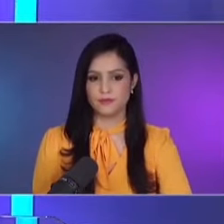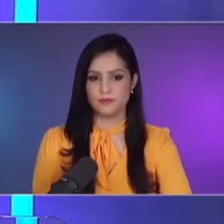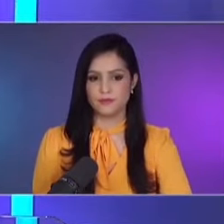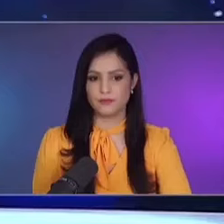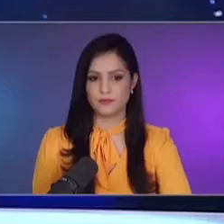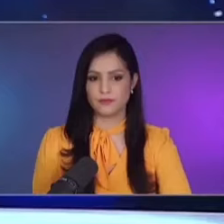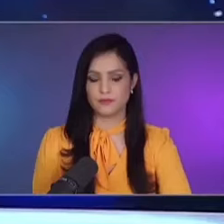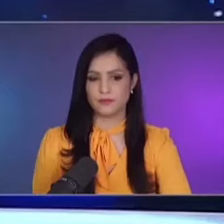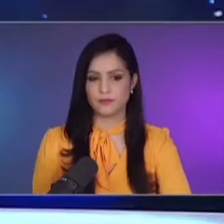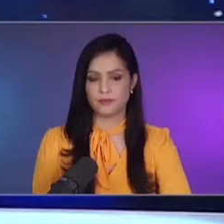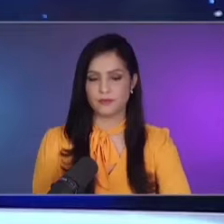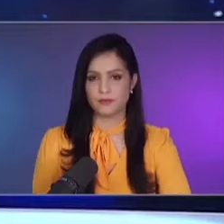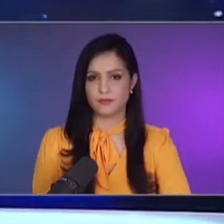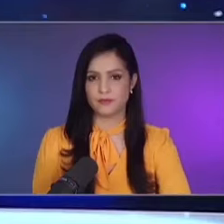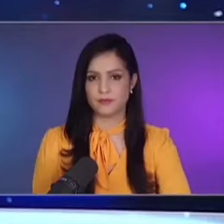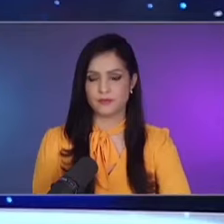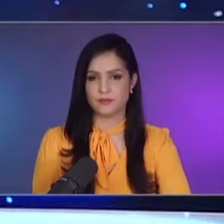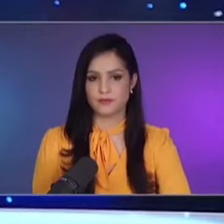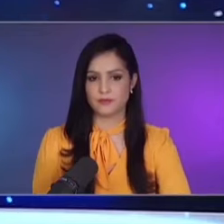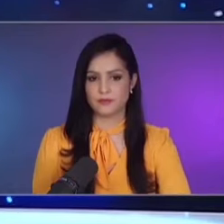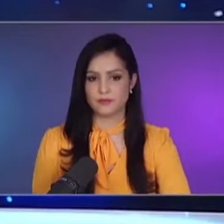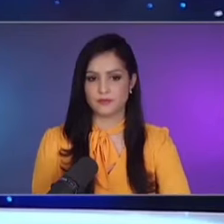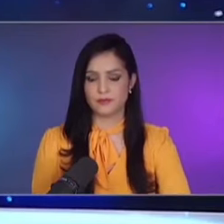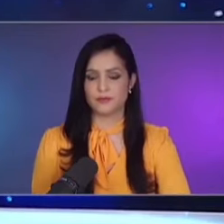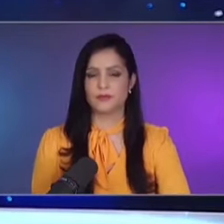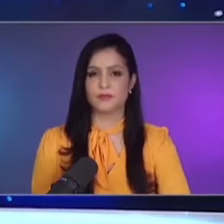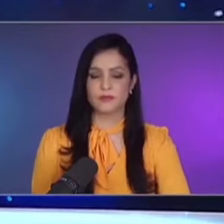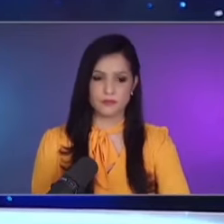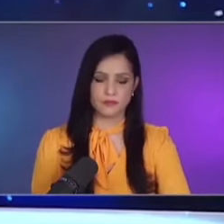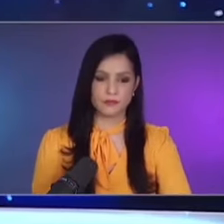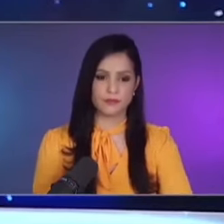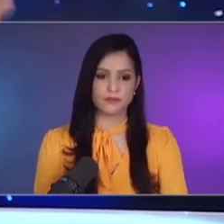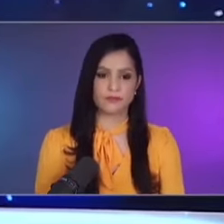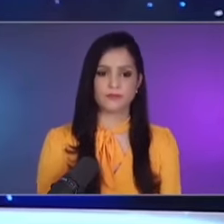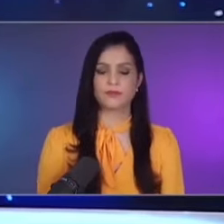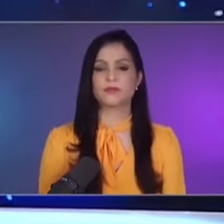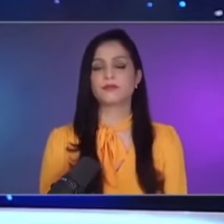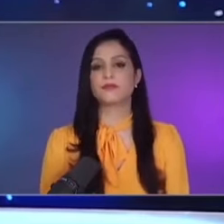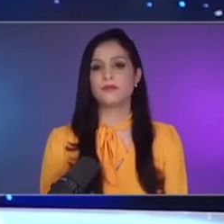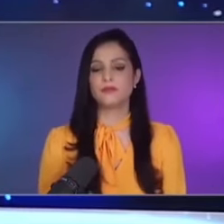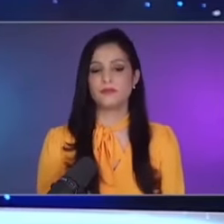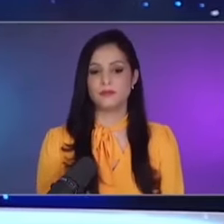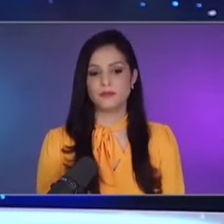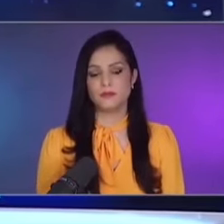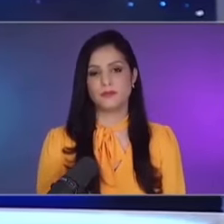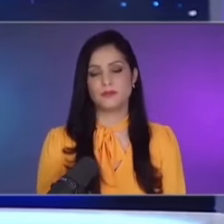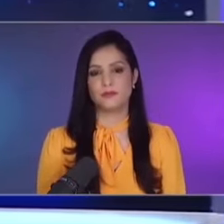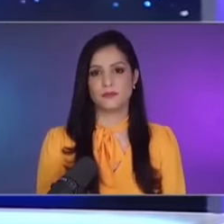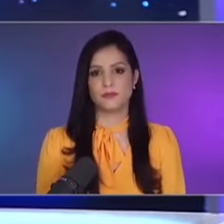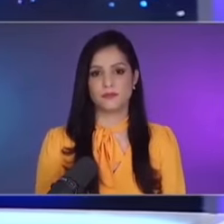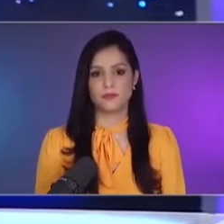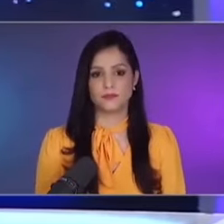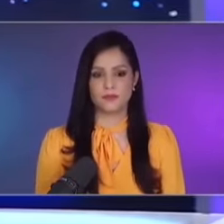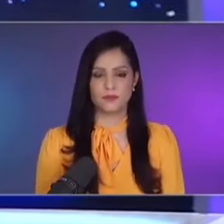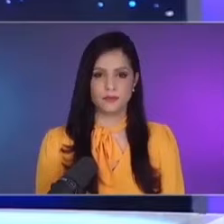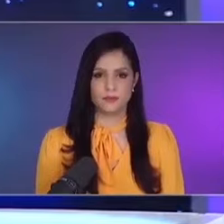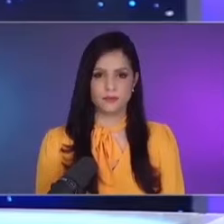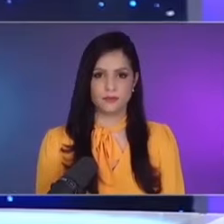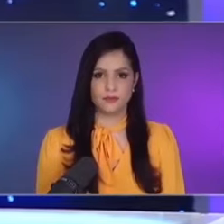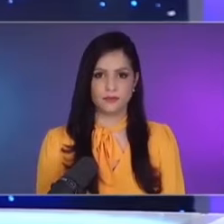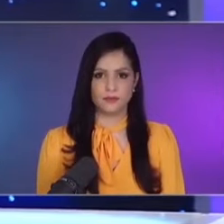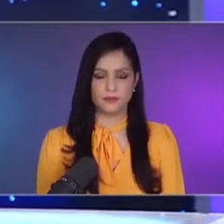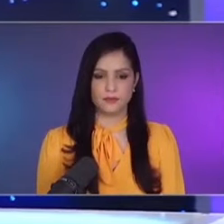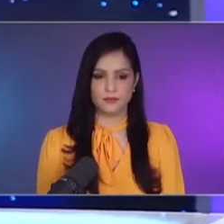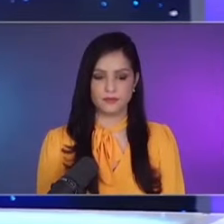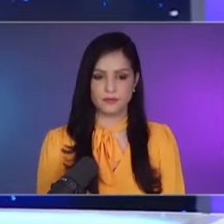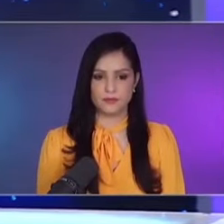hace una evaluación técnica una evaluación técnica digamos que se se la ley contempla un equipo